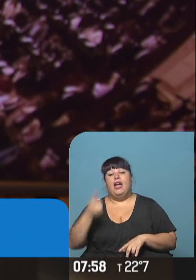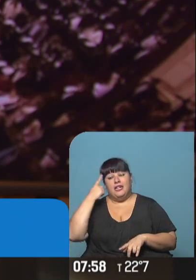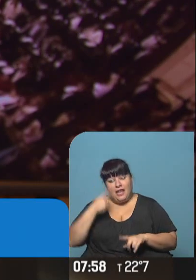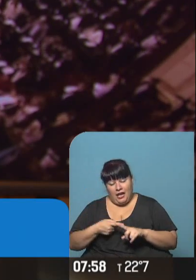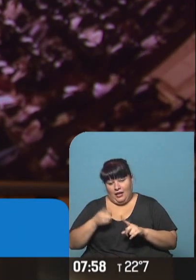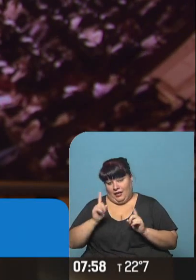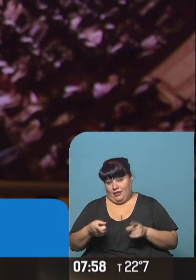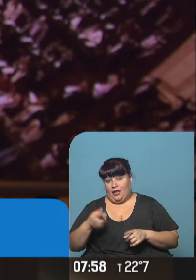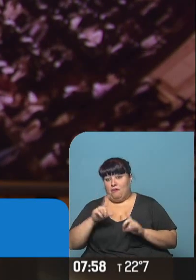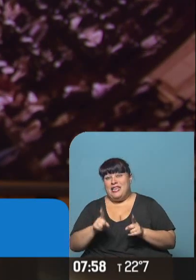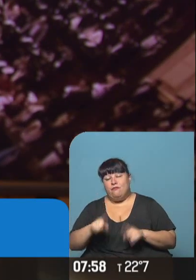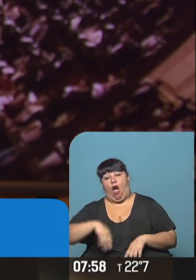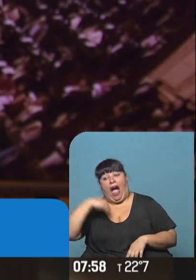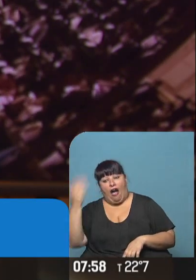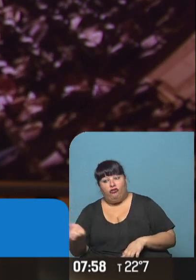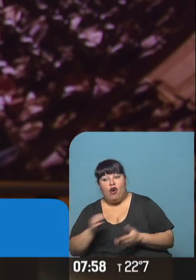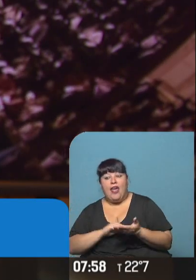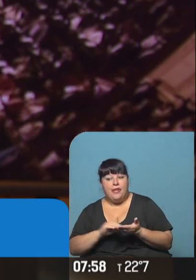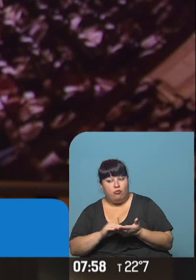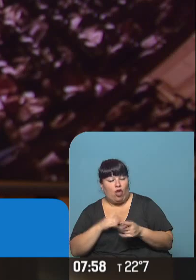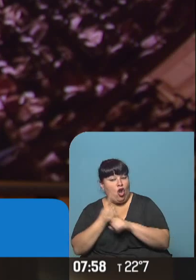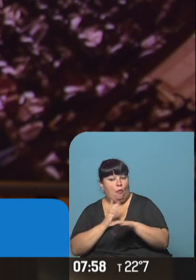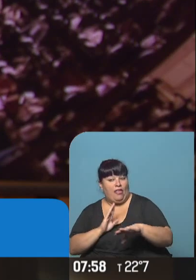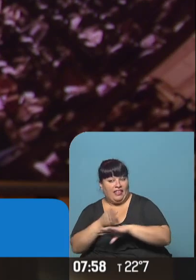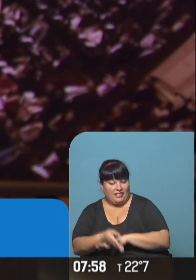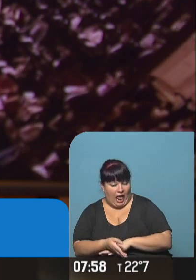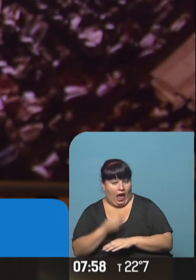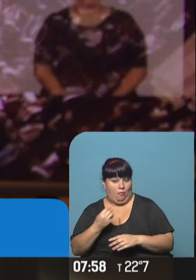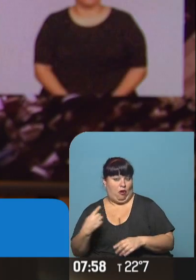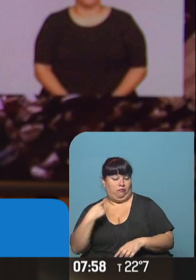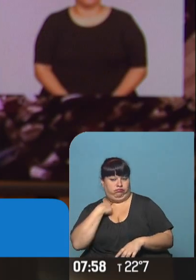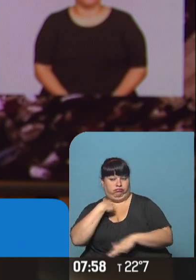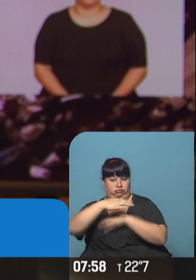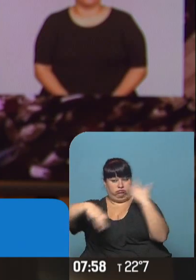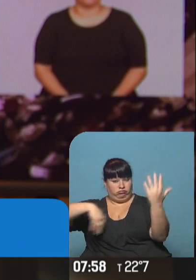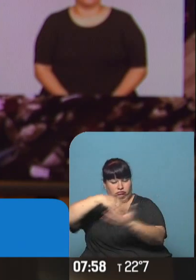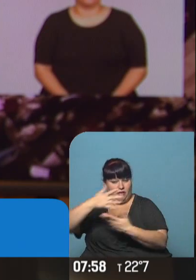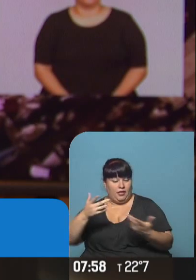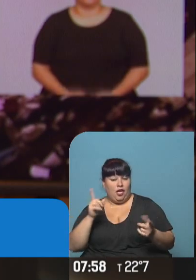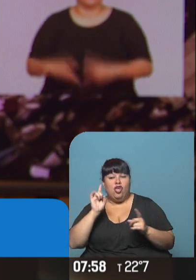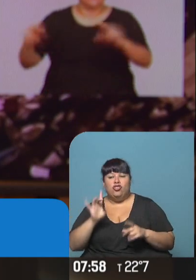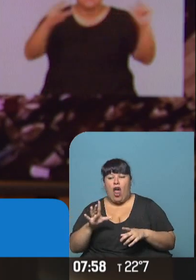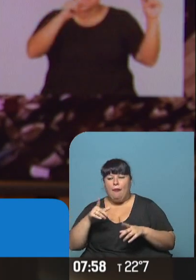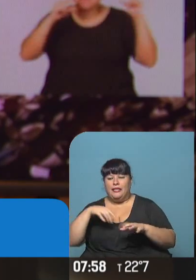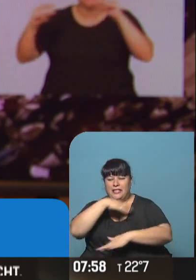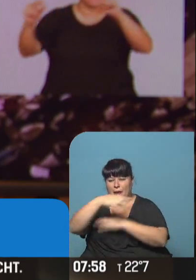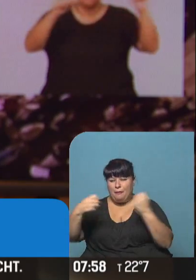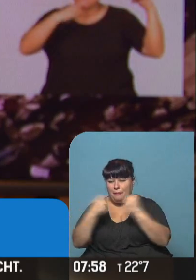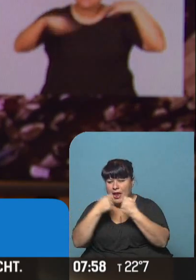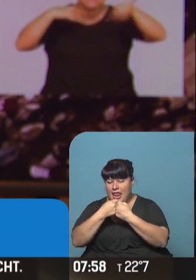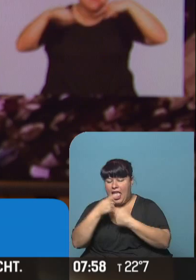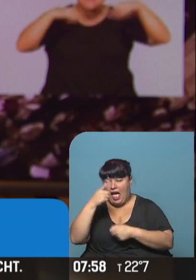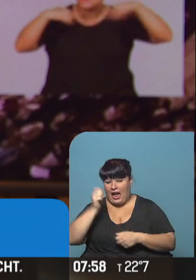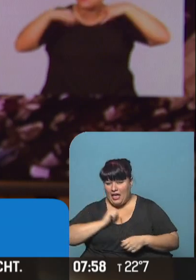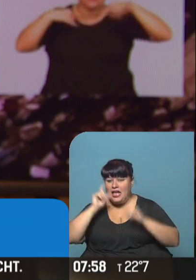antecedente de lo que estaba ocurriendo afuera, que había diputados que no podían ingresar porque estaban también en el medio, no solo en el medio de la pelea con